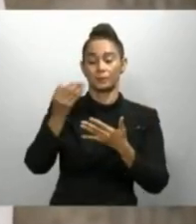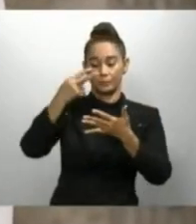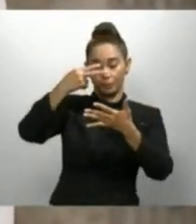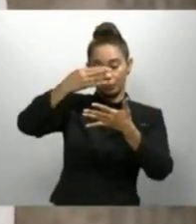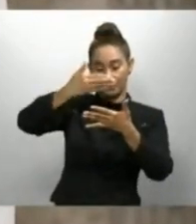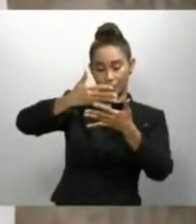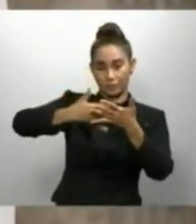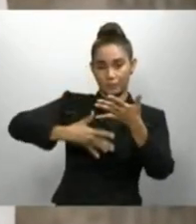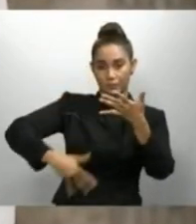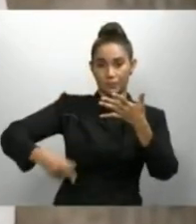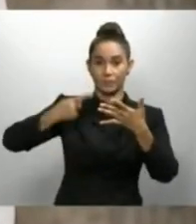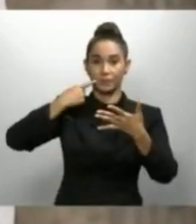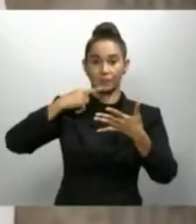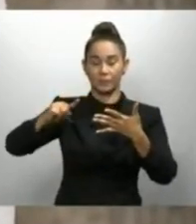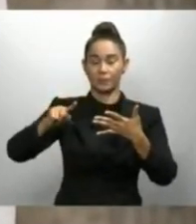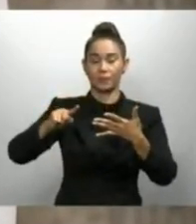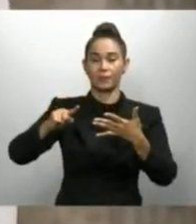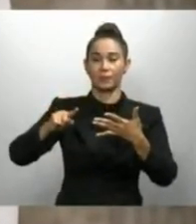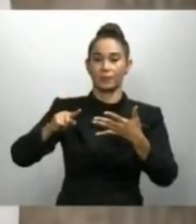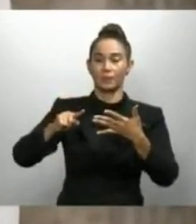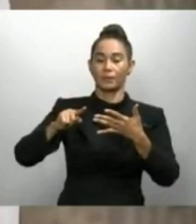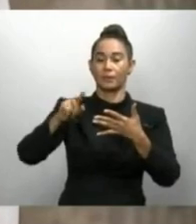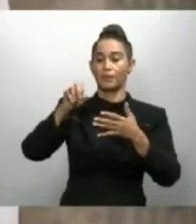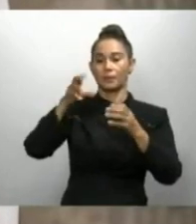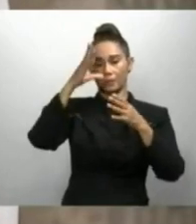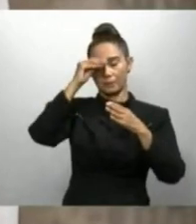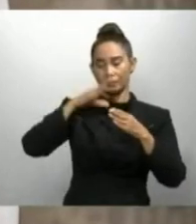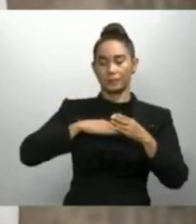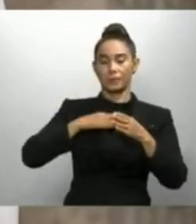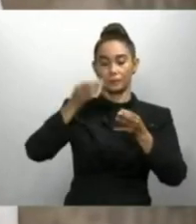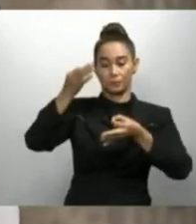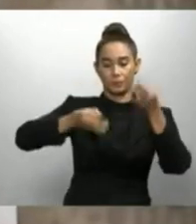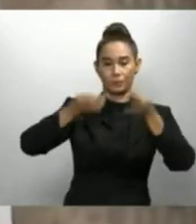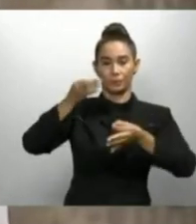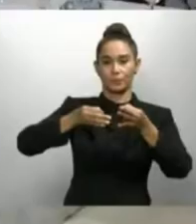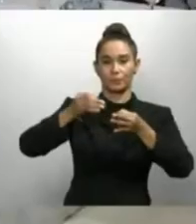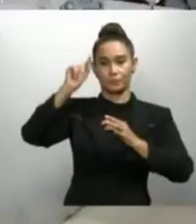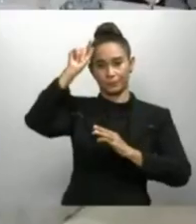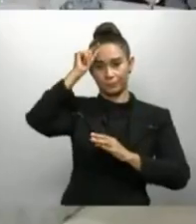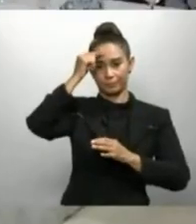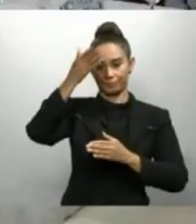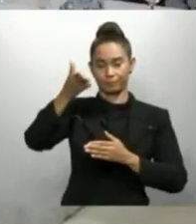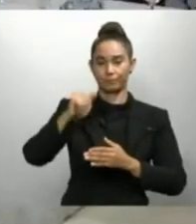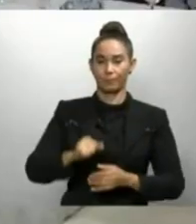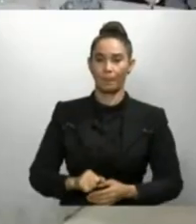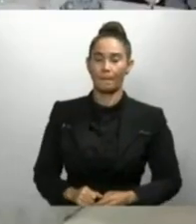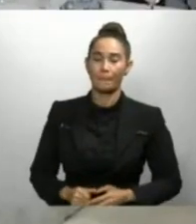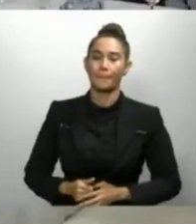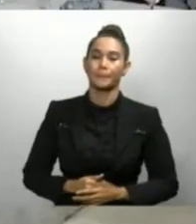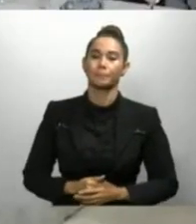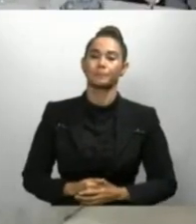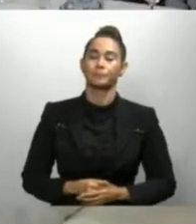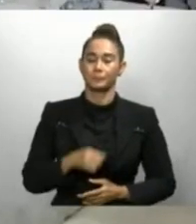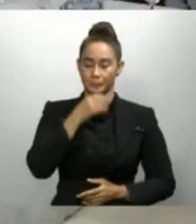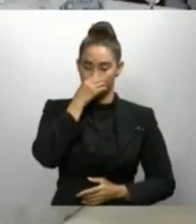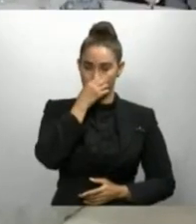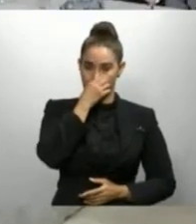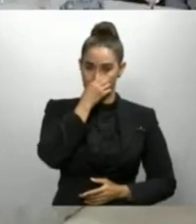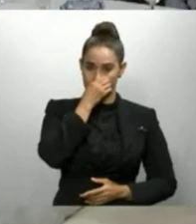de decreto a cargo del señor Antoliano Peralta, consultor jurídico del Poder Ejecutivo.